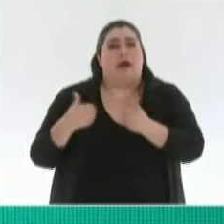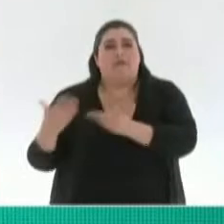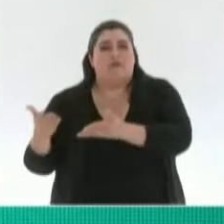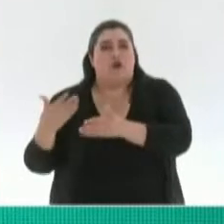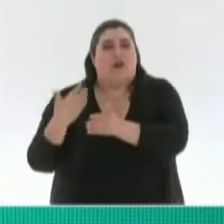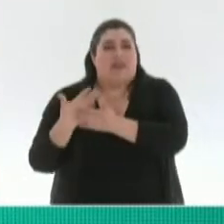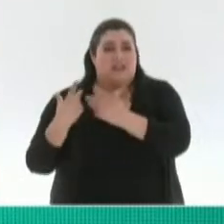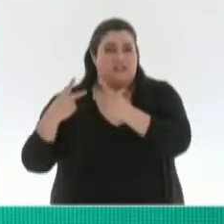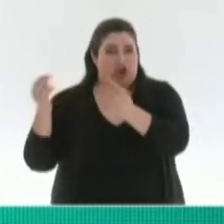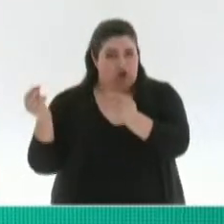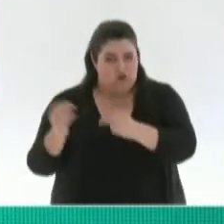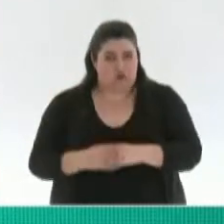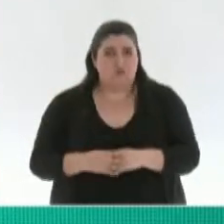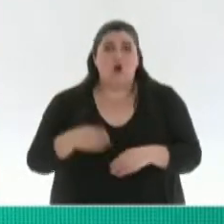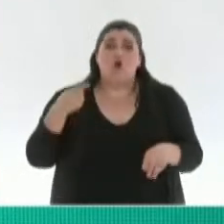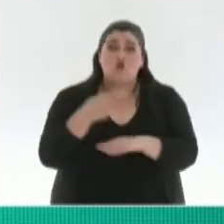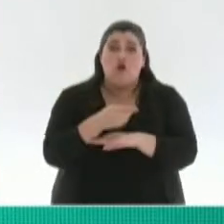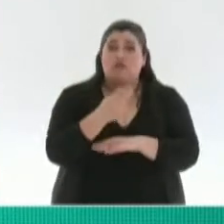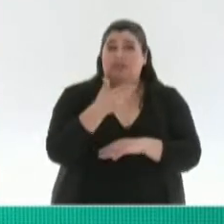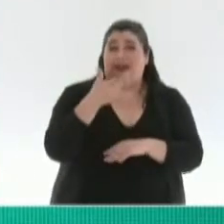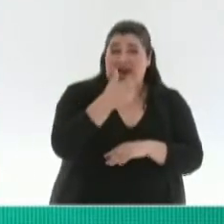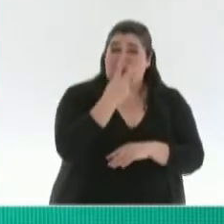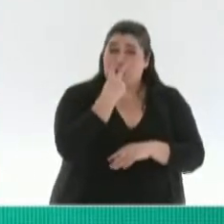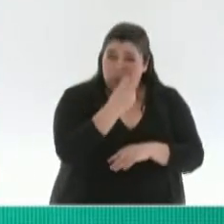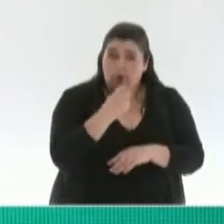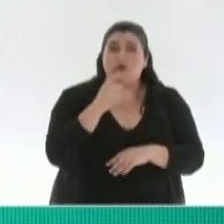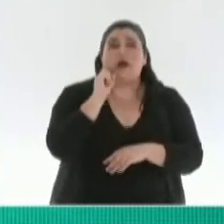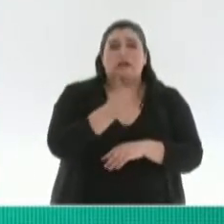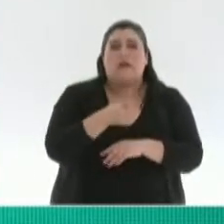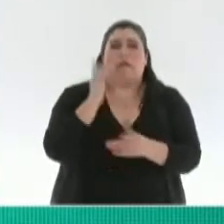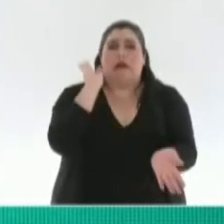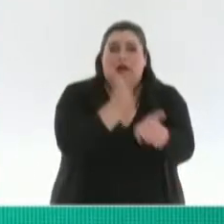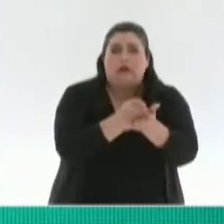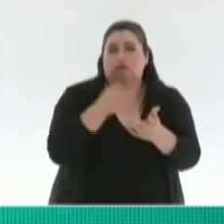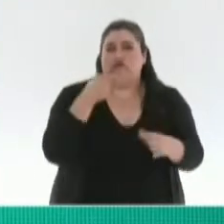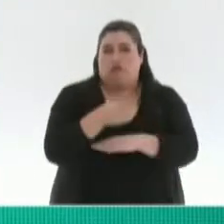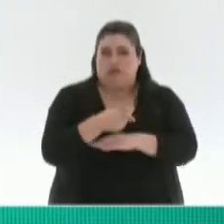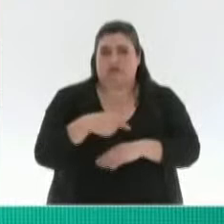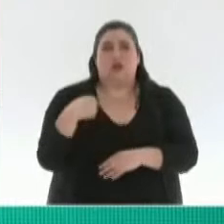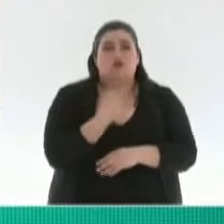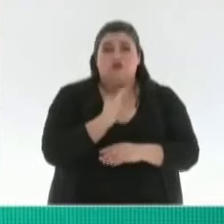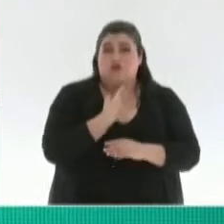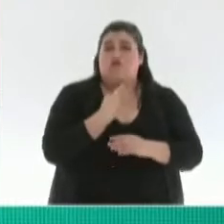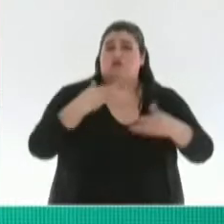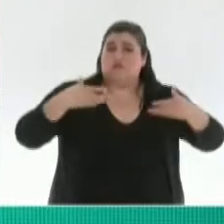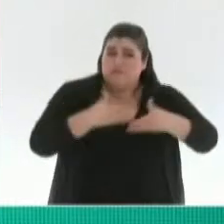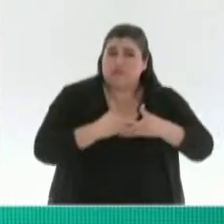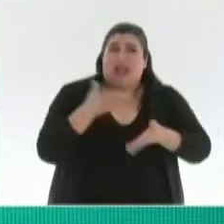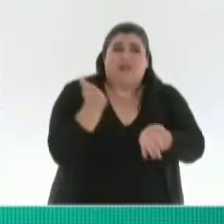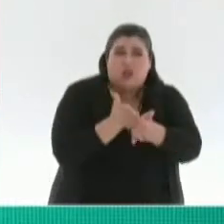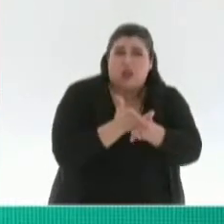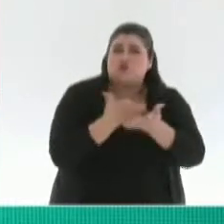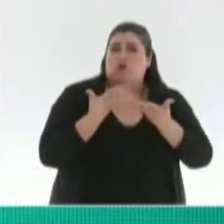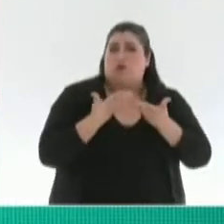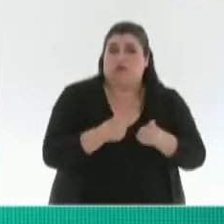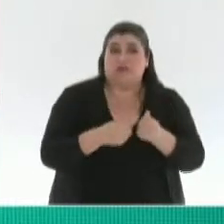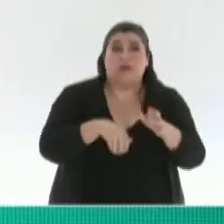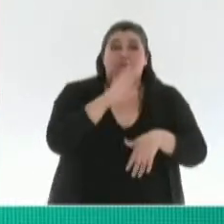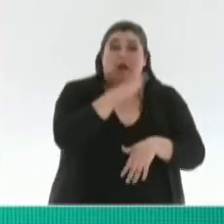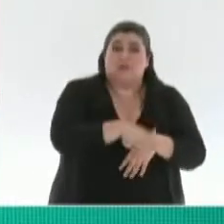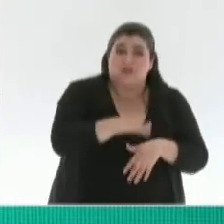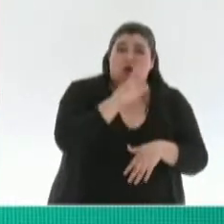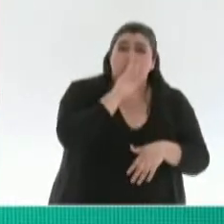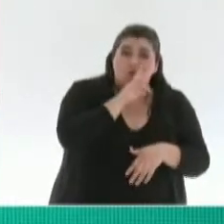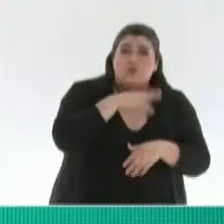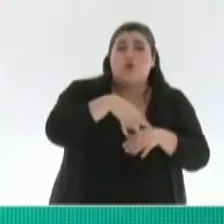que está en contra de las tier y la mano dura es una lista que va a defender todos los derechos de las mujeres